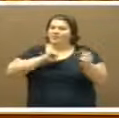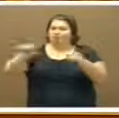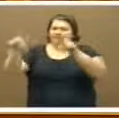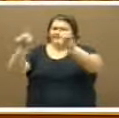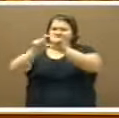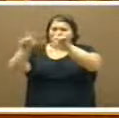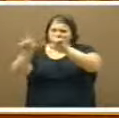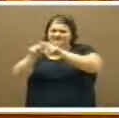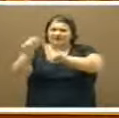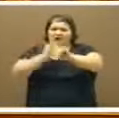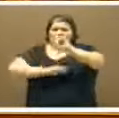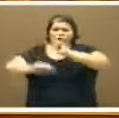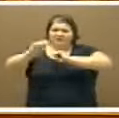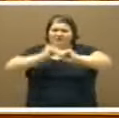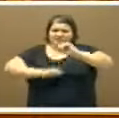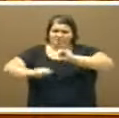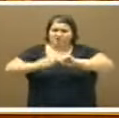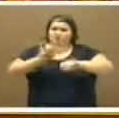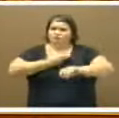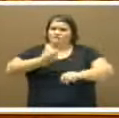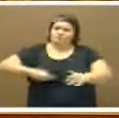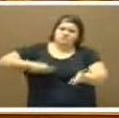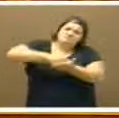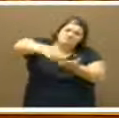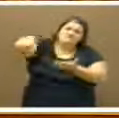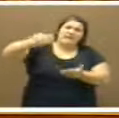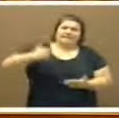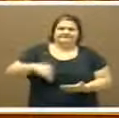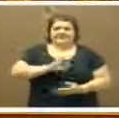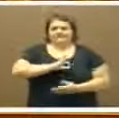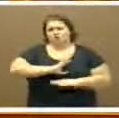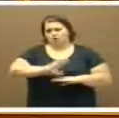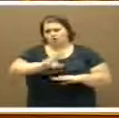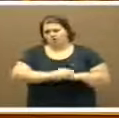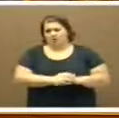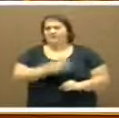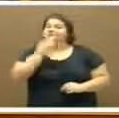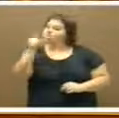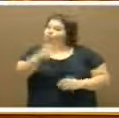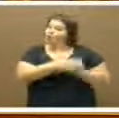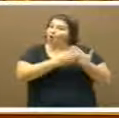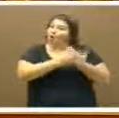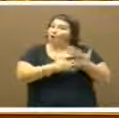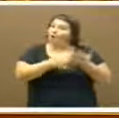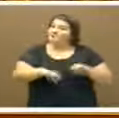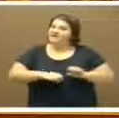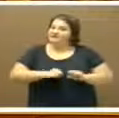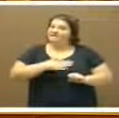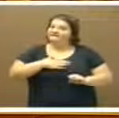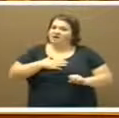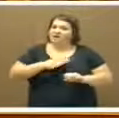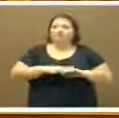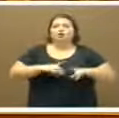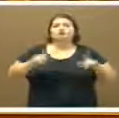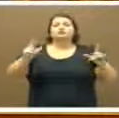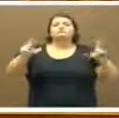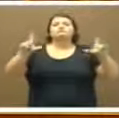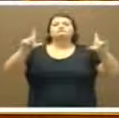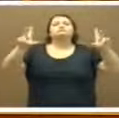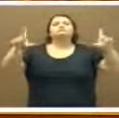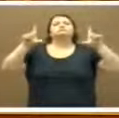empresas, a las asociaciones y al ayuntamiento, señor consejero. Si de verdad no quieren gobernar a base de titular, ejecuten el